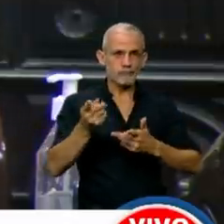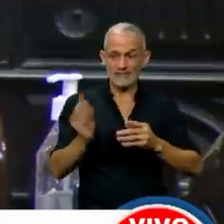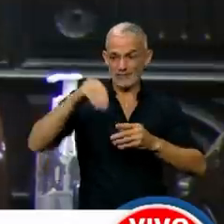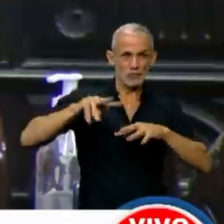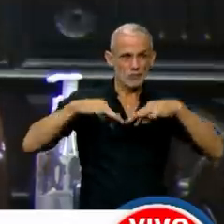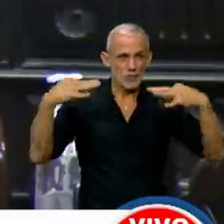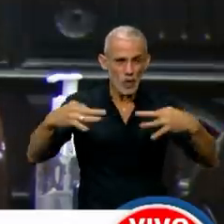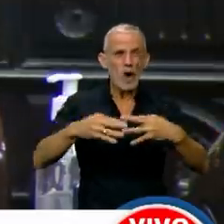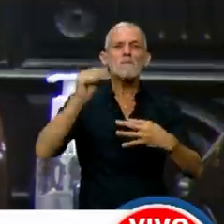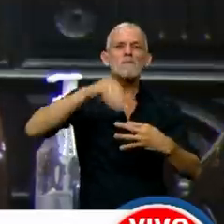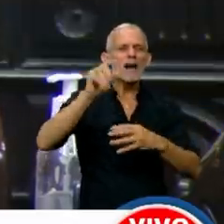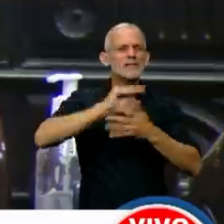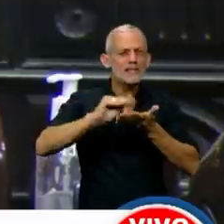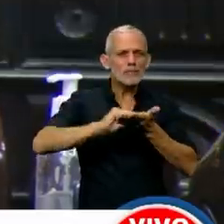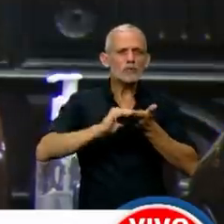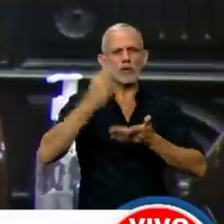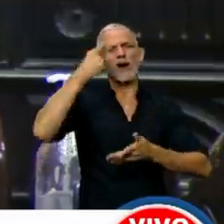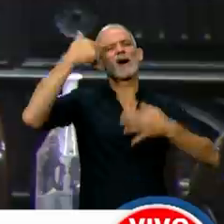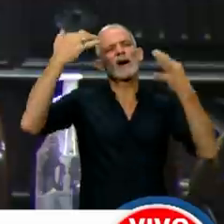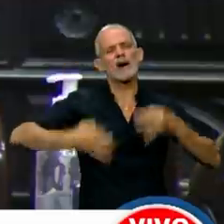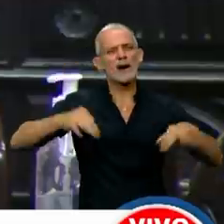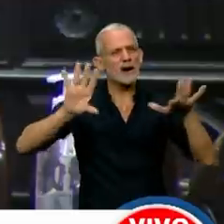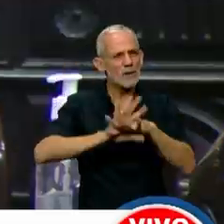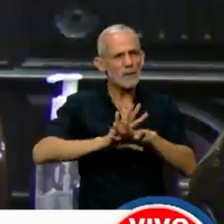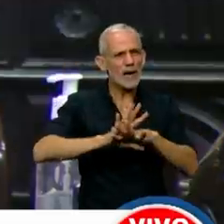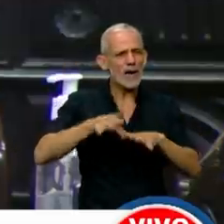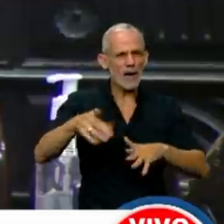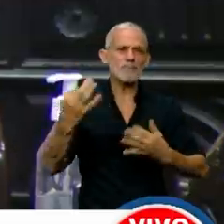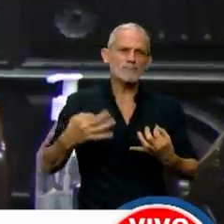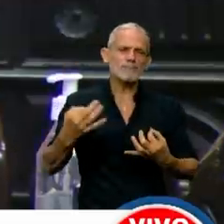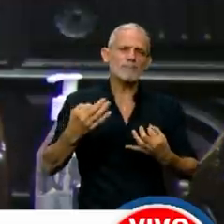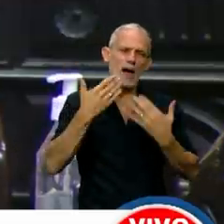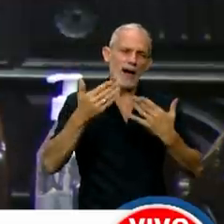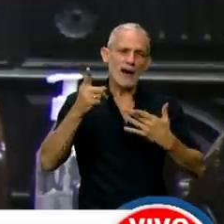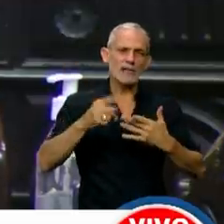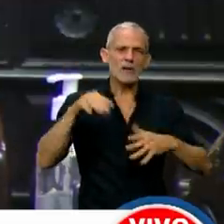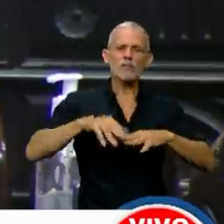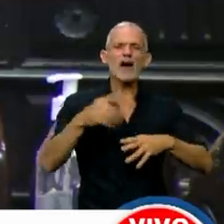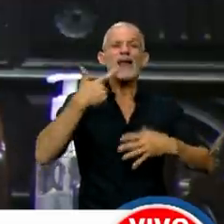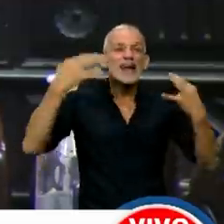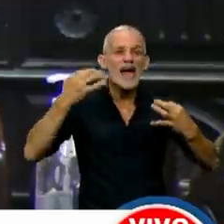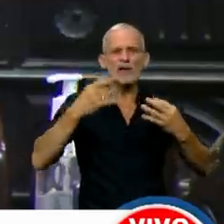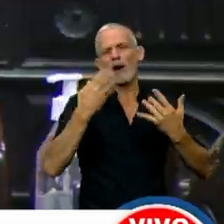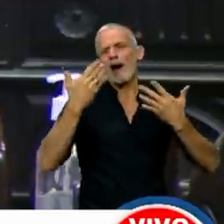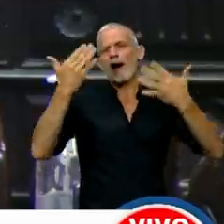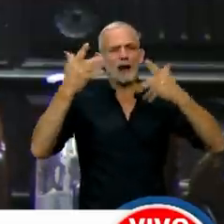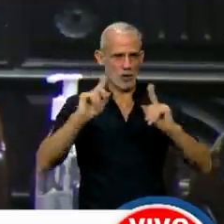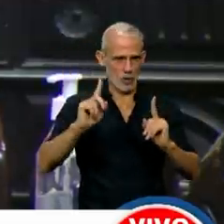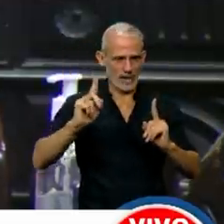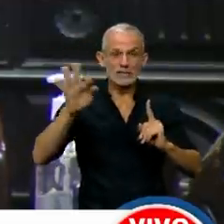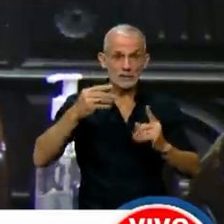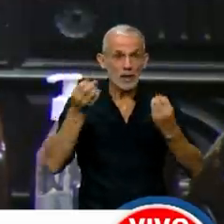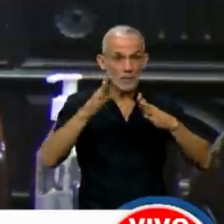este recinto más gente con sentido común y con pisando la tierra vamos a poder